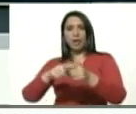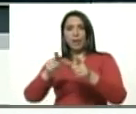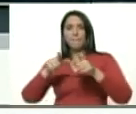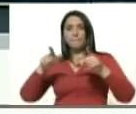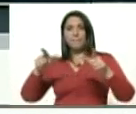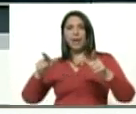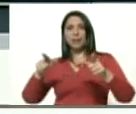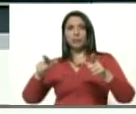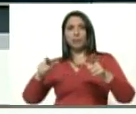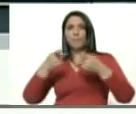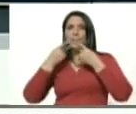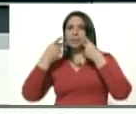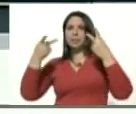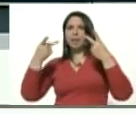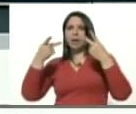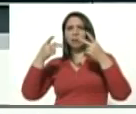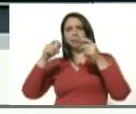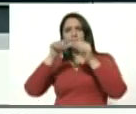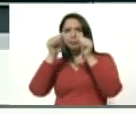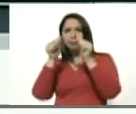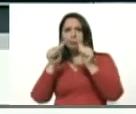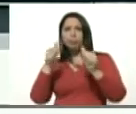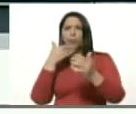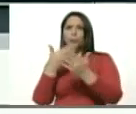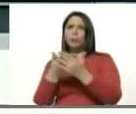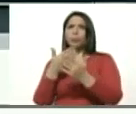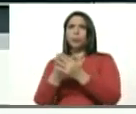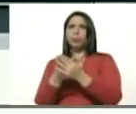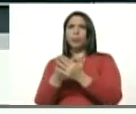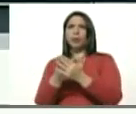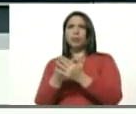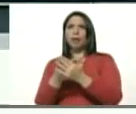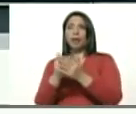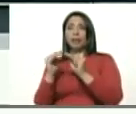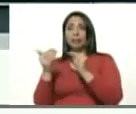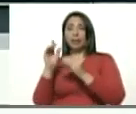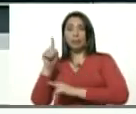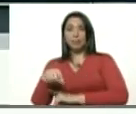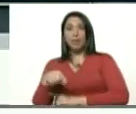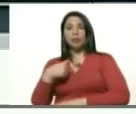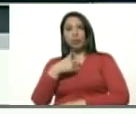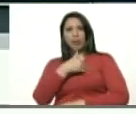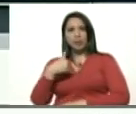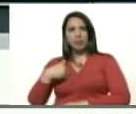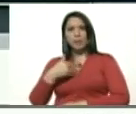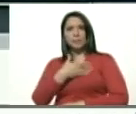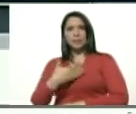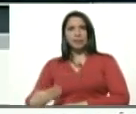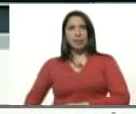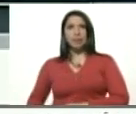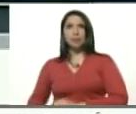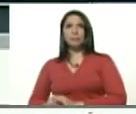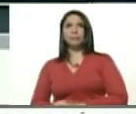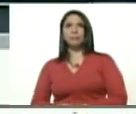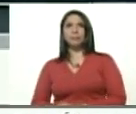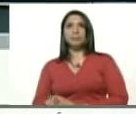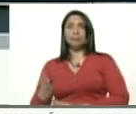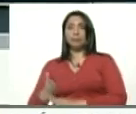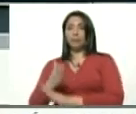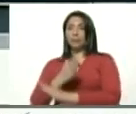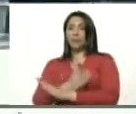su mensaje, su estética y su propuesta ética también. Yo quería, presidente, anticipar